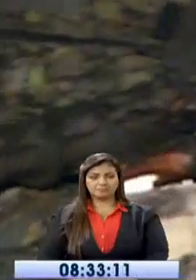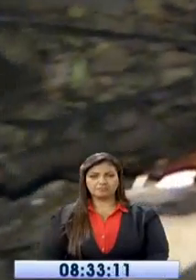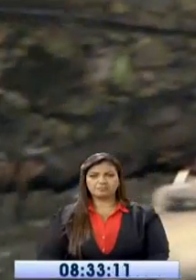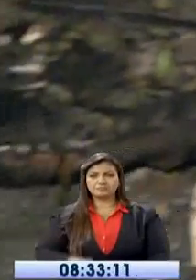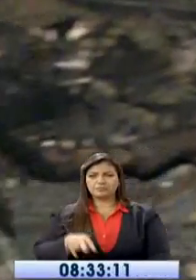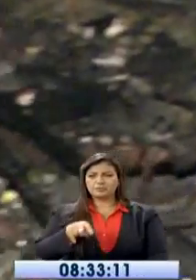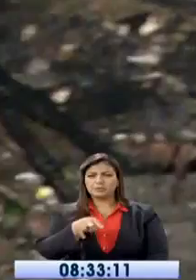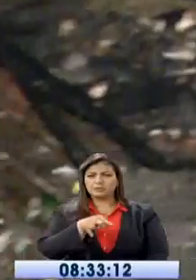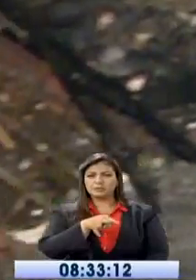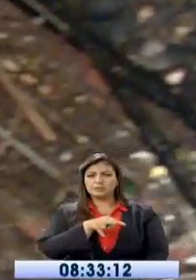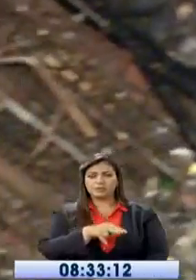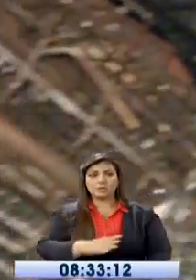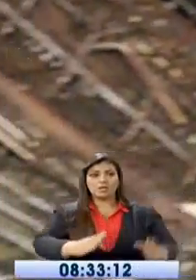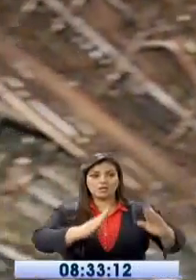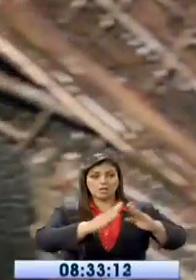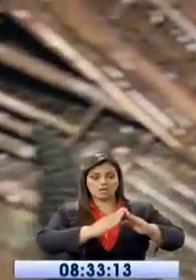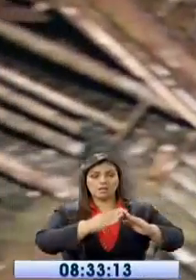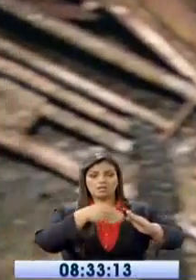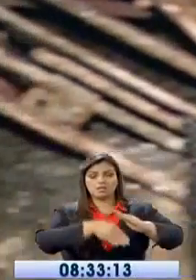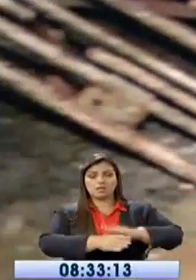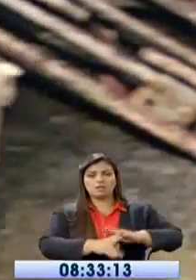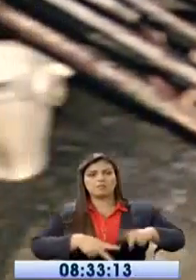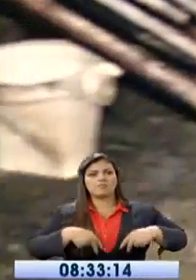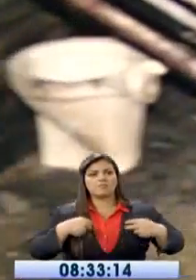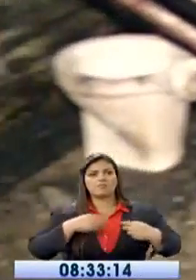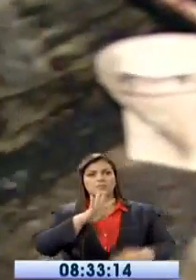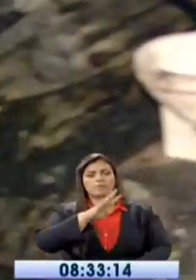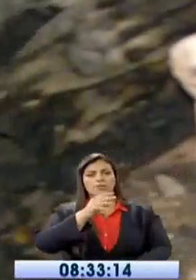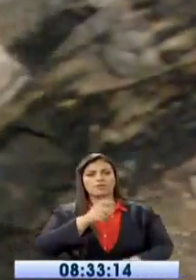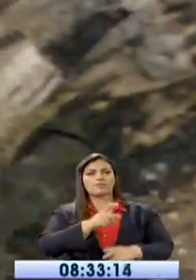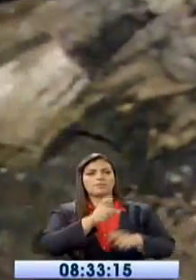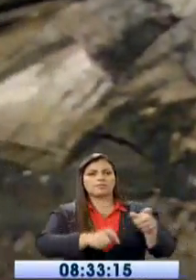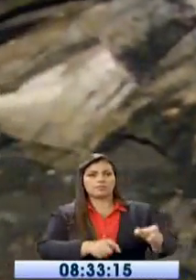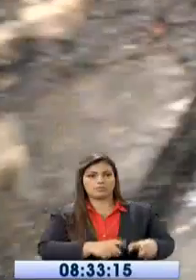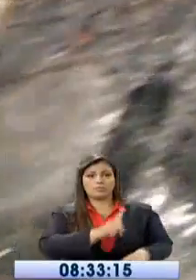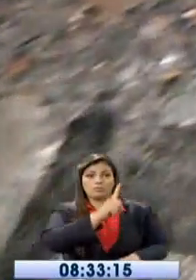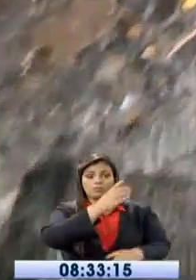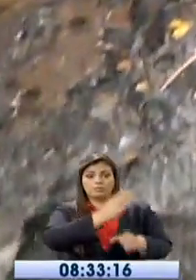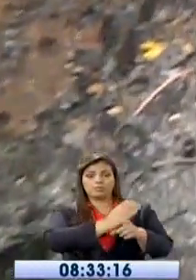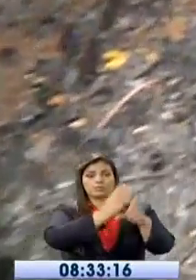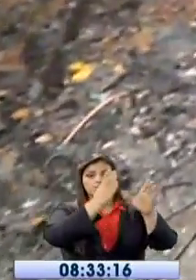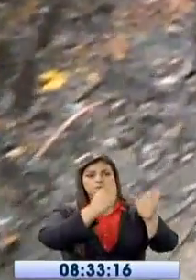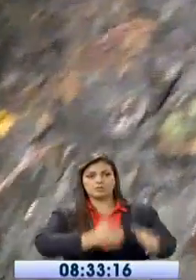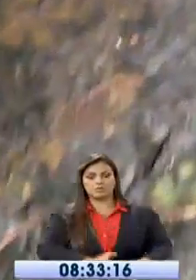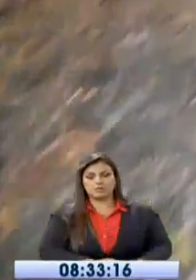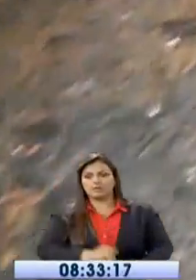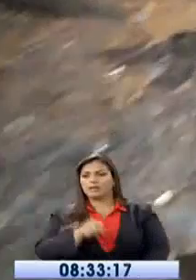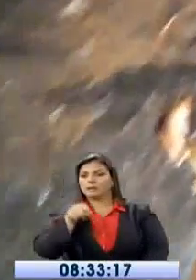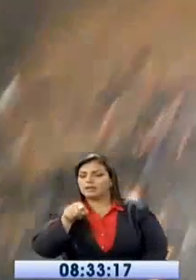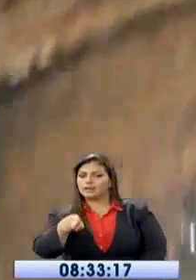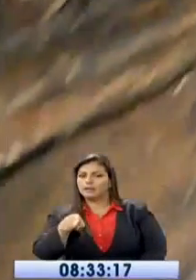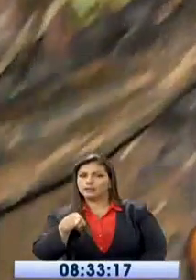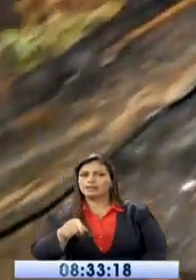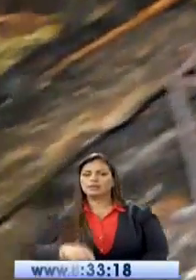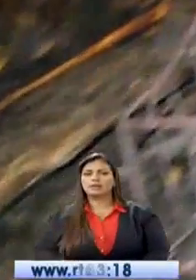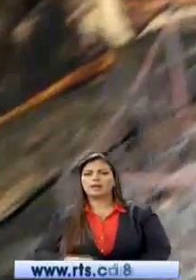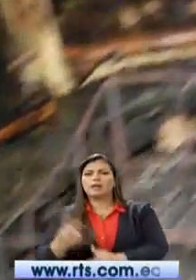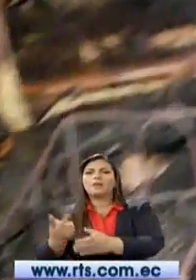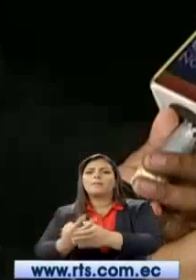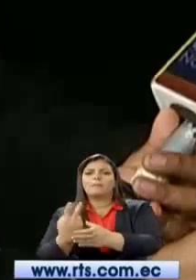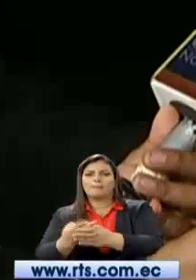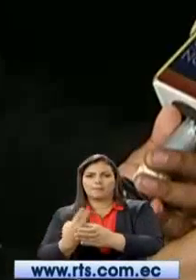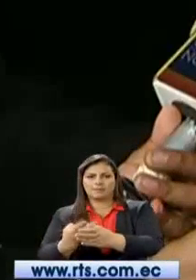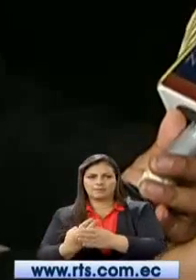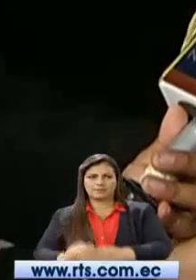los inmuebles habitaban cuatro personas, una de ellas con discapacidad, mientras que la otra edificación se encontraba